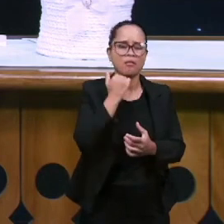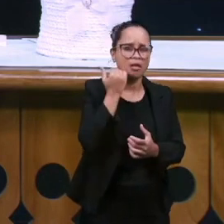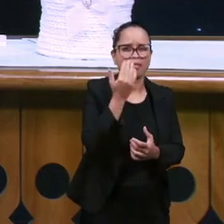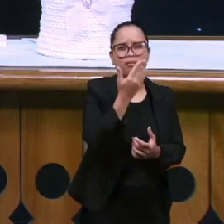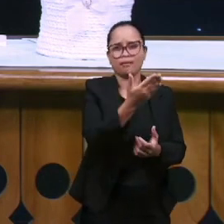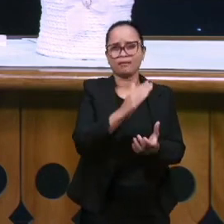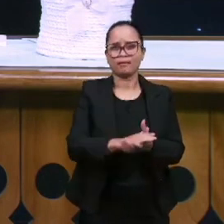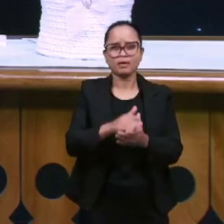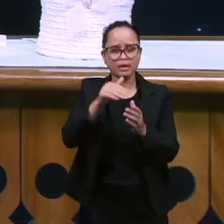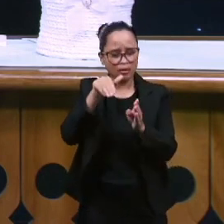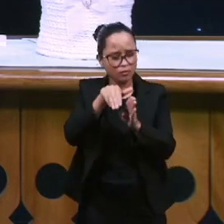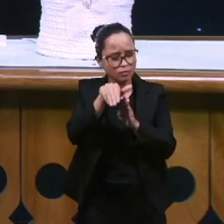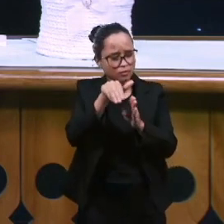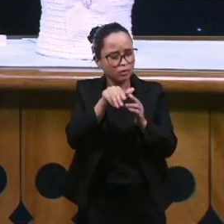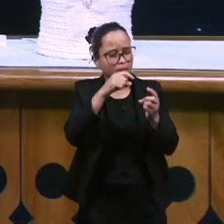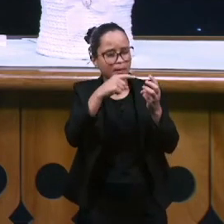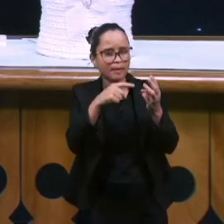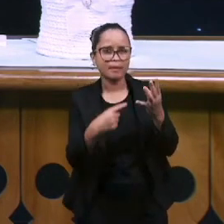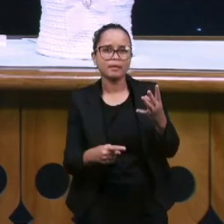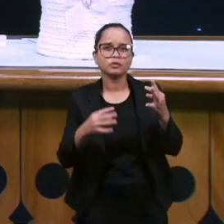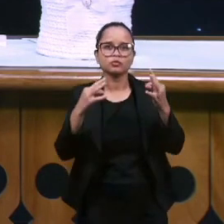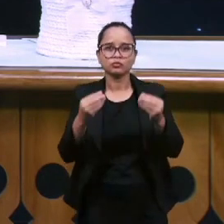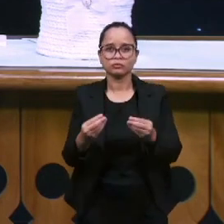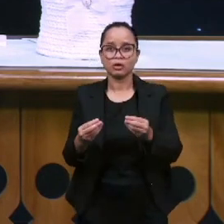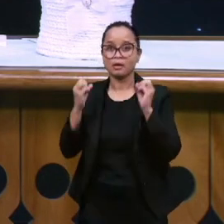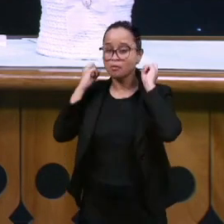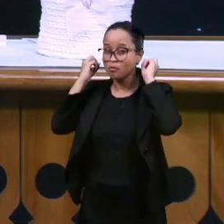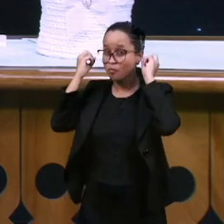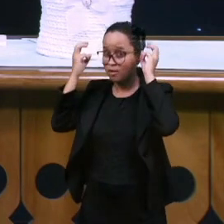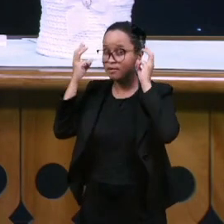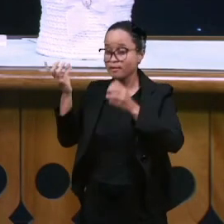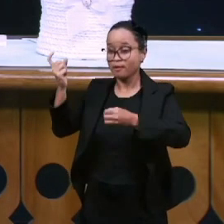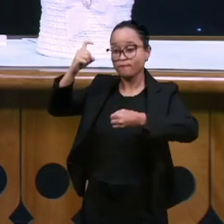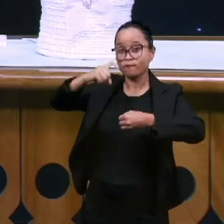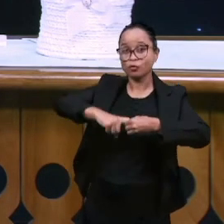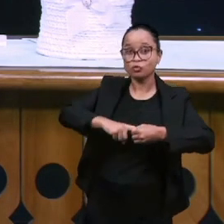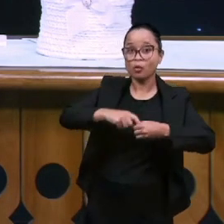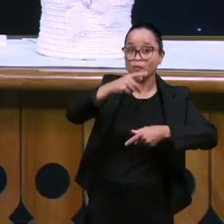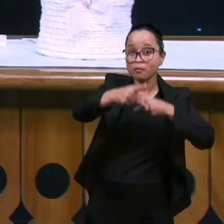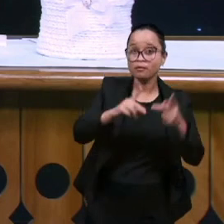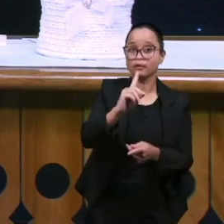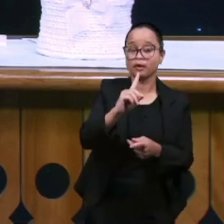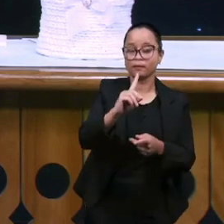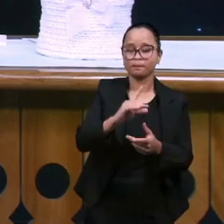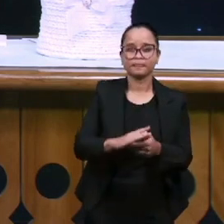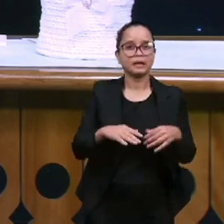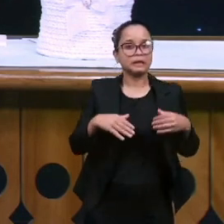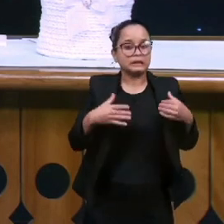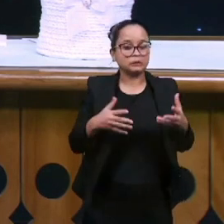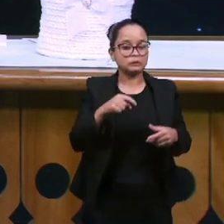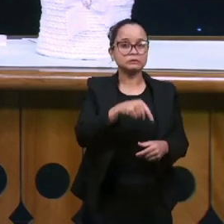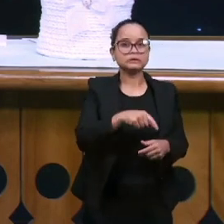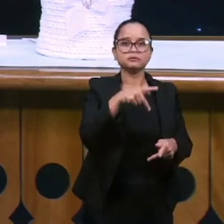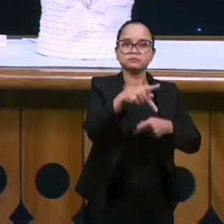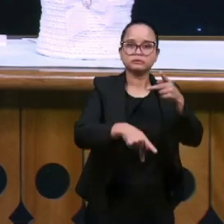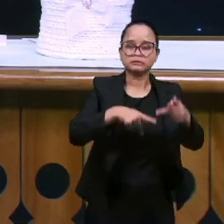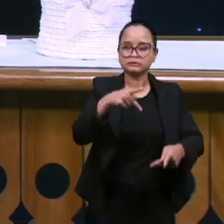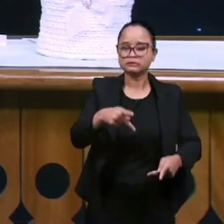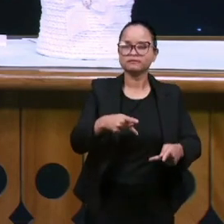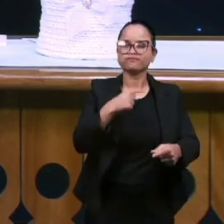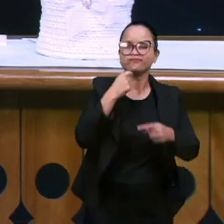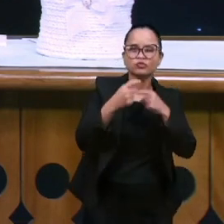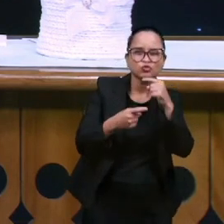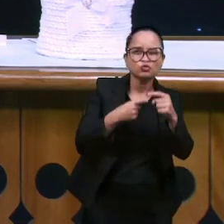Y en medio de todas las orientaciones, Moisés no volvió. Y el pueblo, en la incertidumbre, quedó esperando